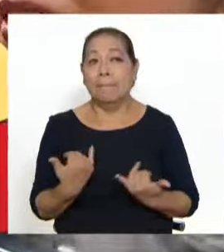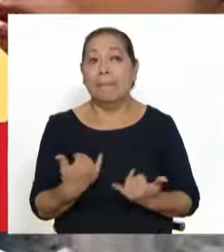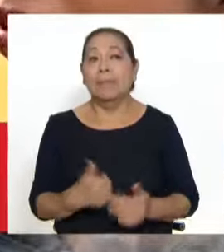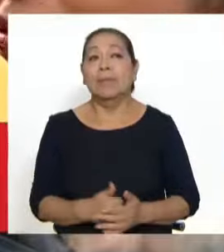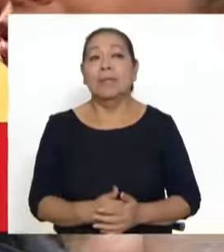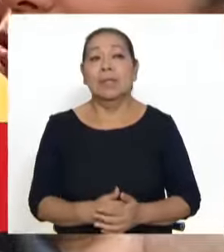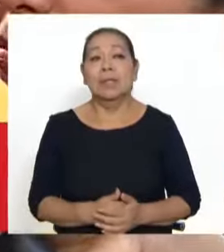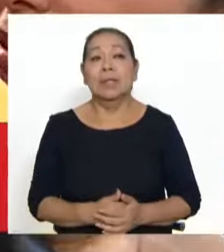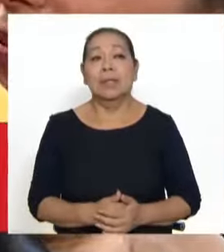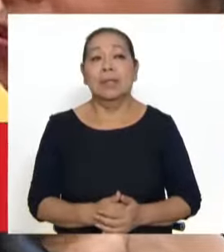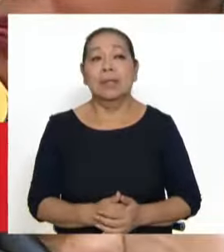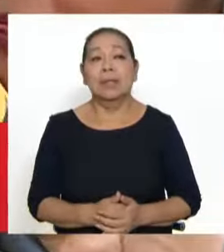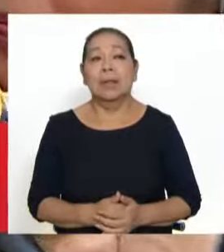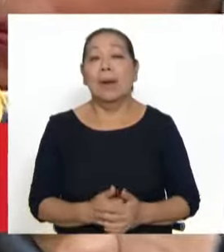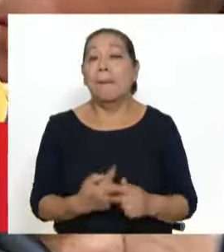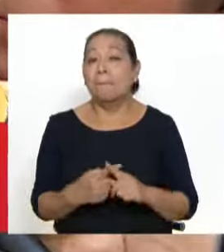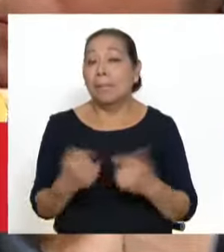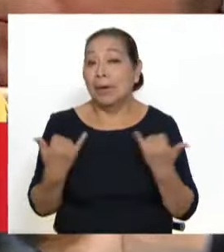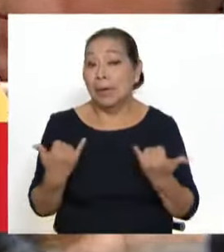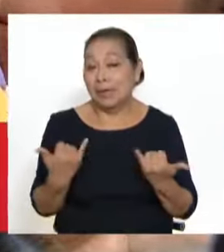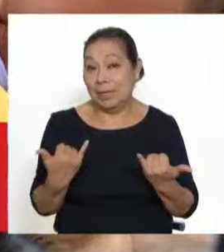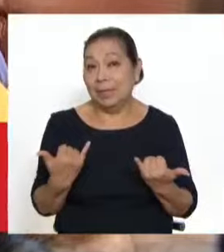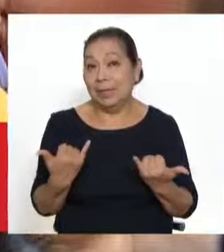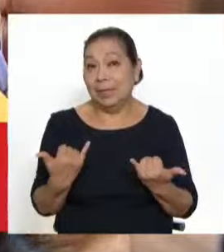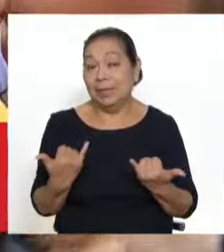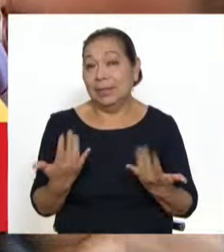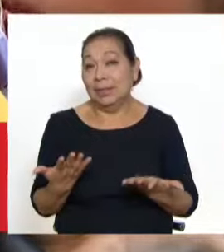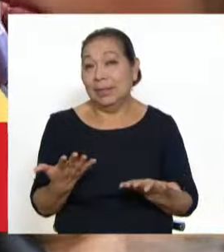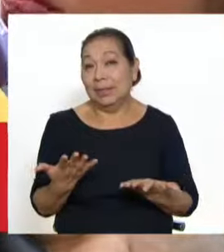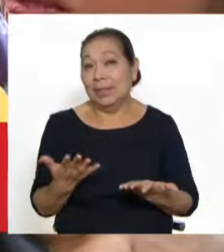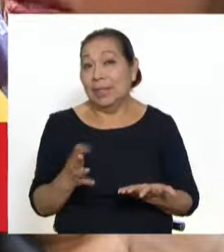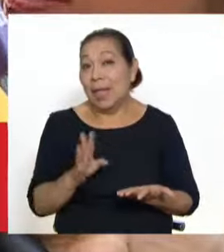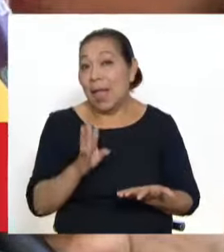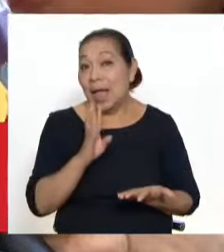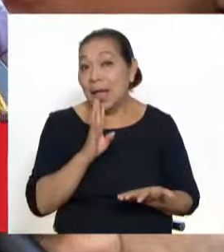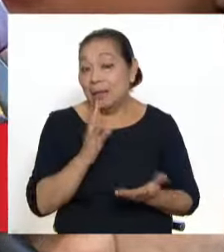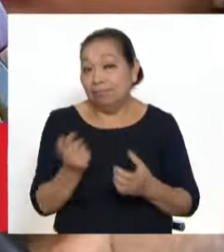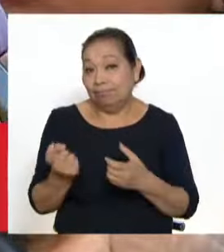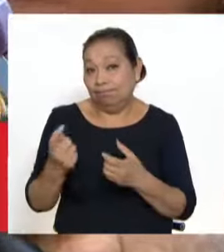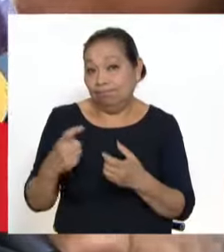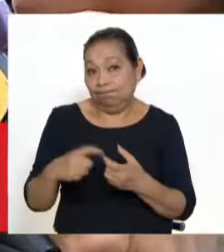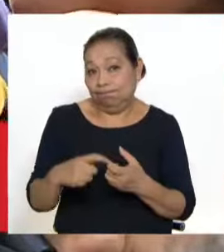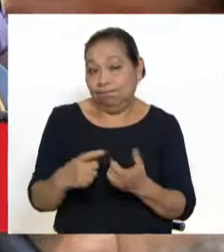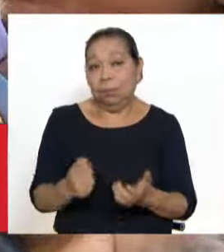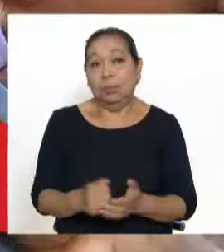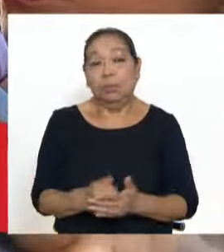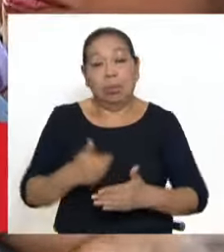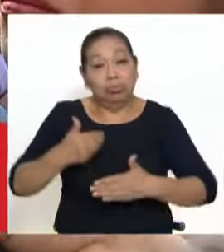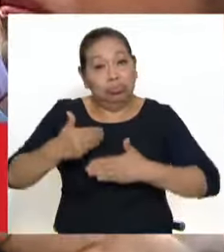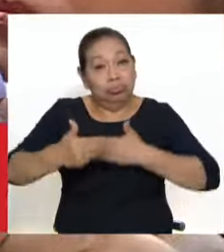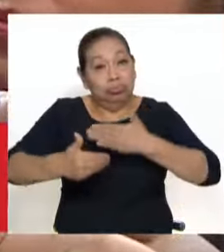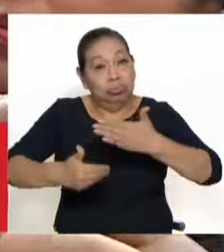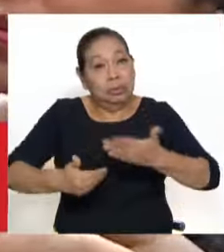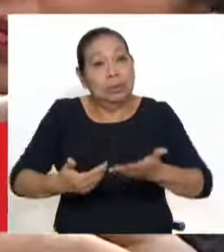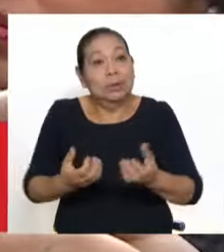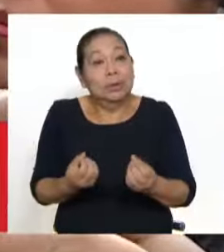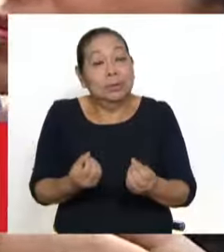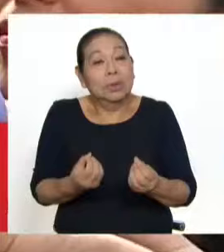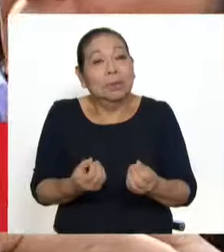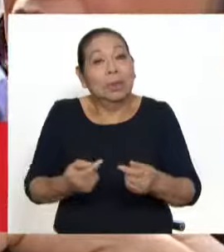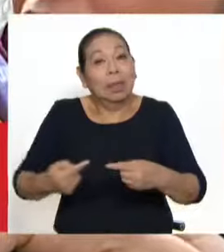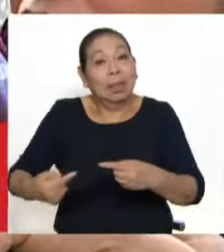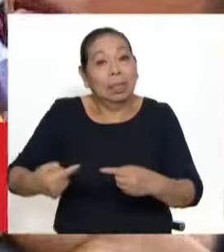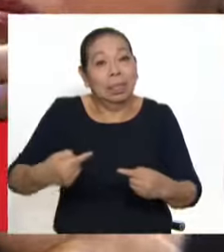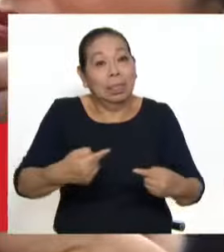Por eso. Pero esa forma de incorporación a través de ese proceso estaba en